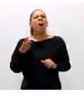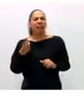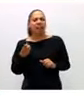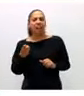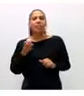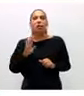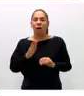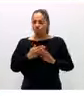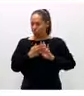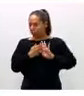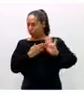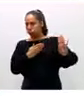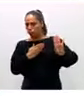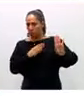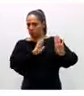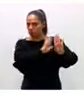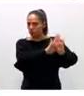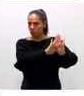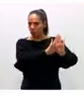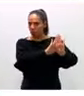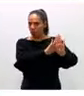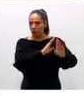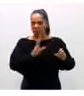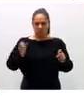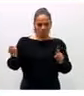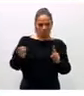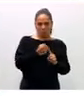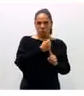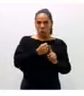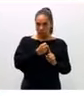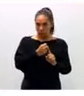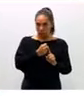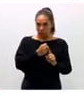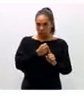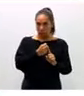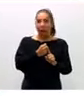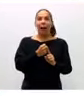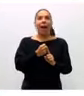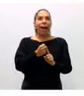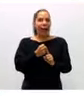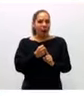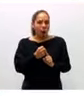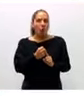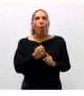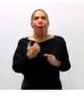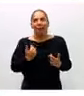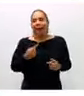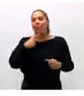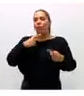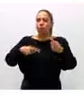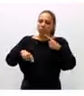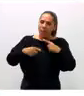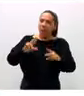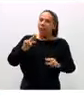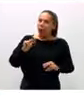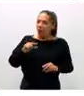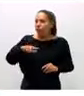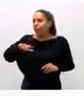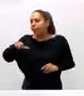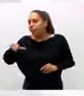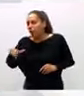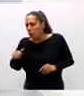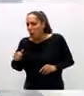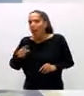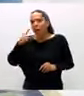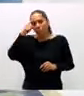y construir precisamente estas condiciones para el diálogo, para la negociación y